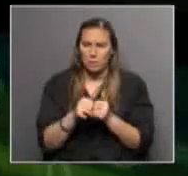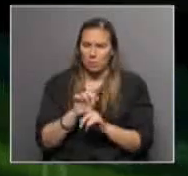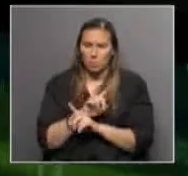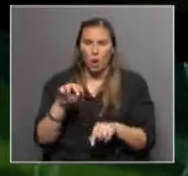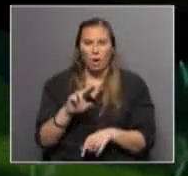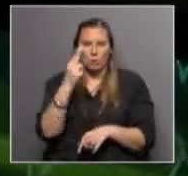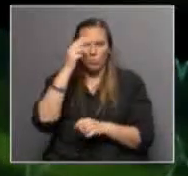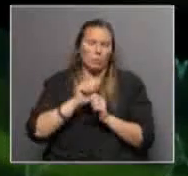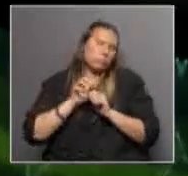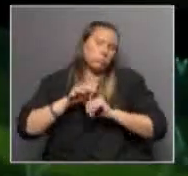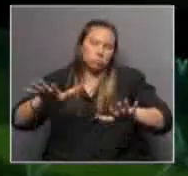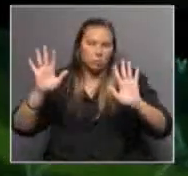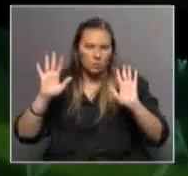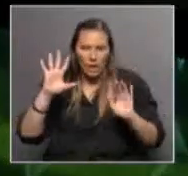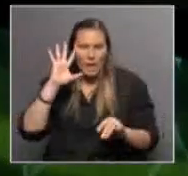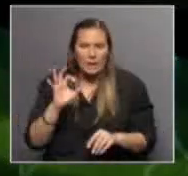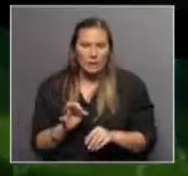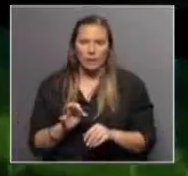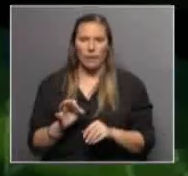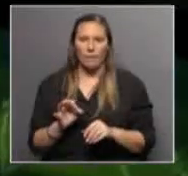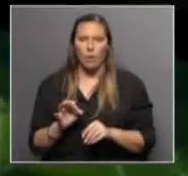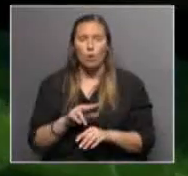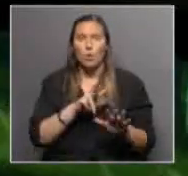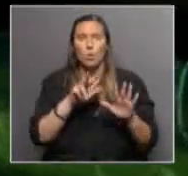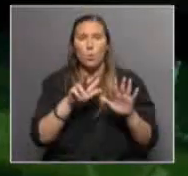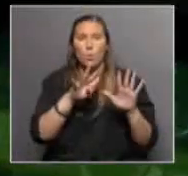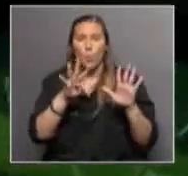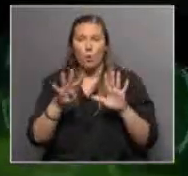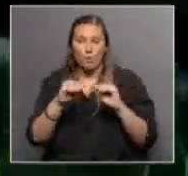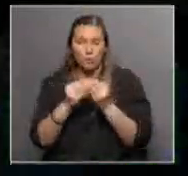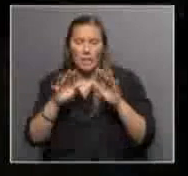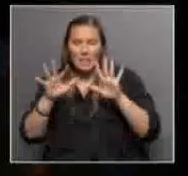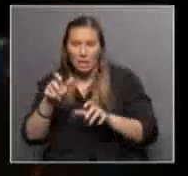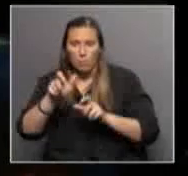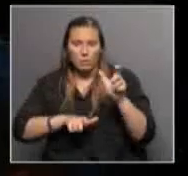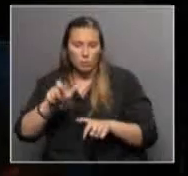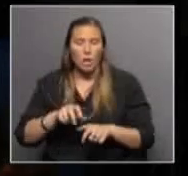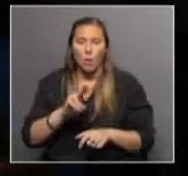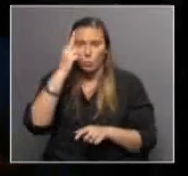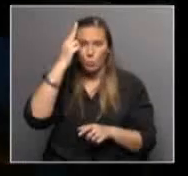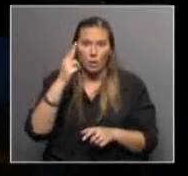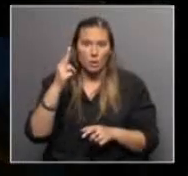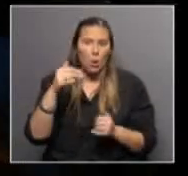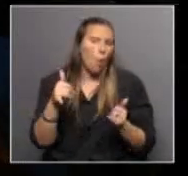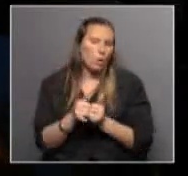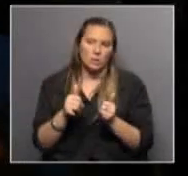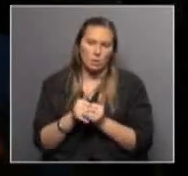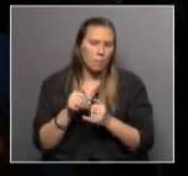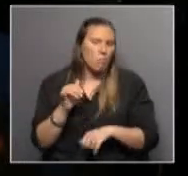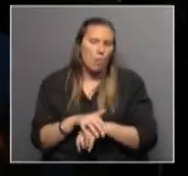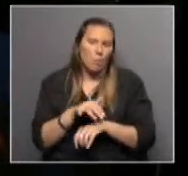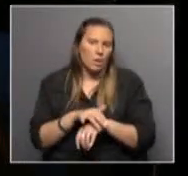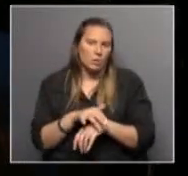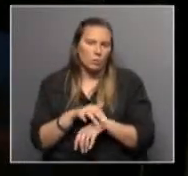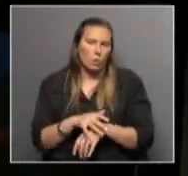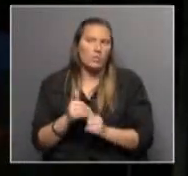está súper extendido se cree que 9 de cada 10 personas que en el uruguay usan whatsapp en algún momento de